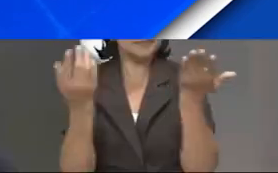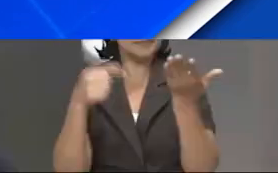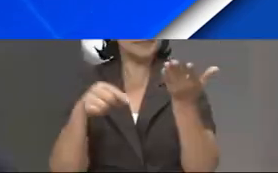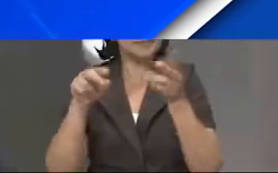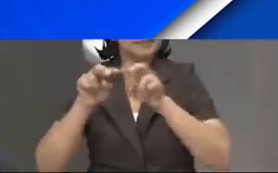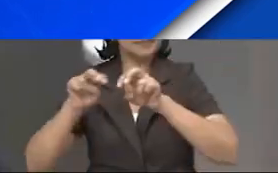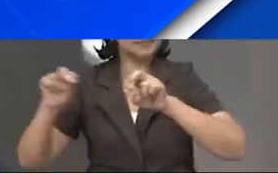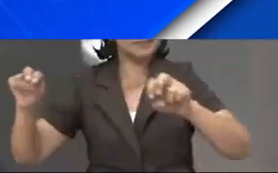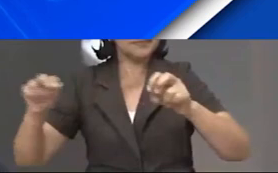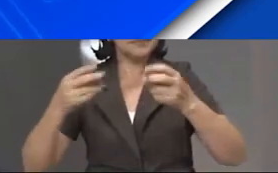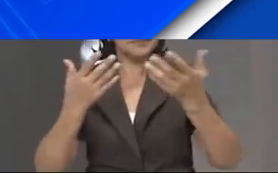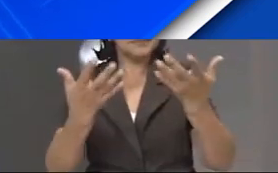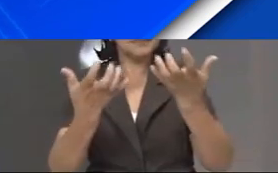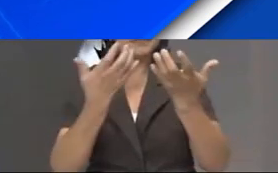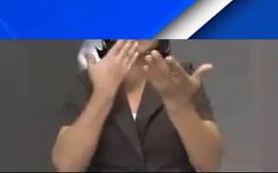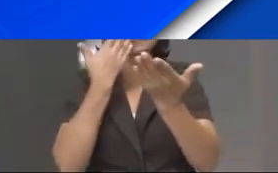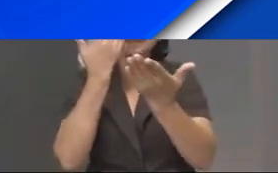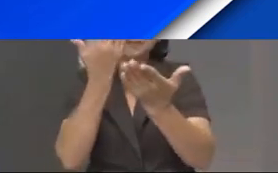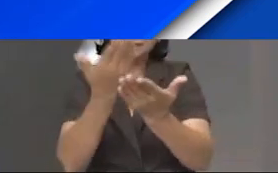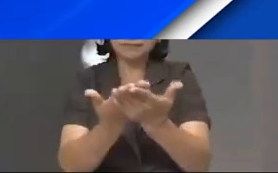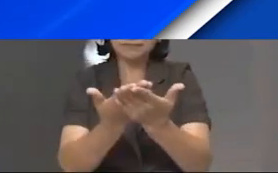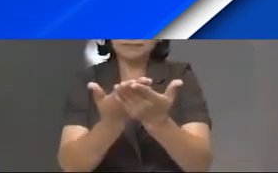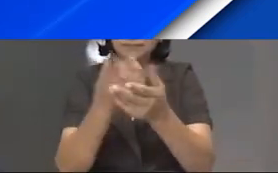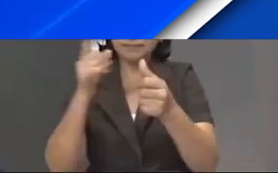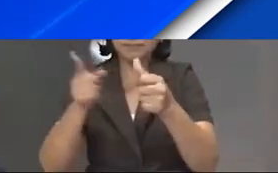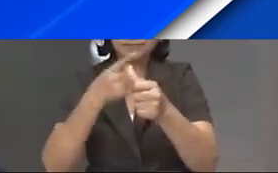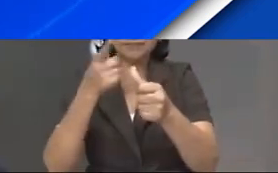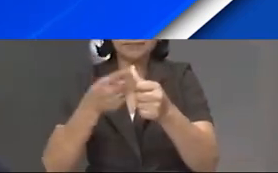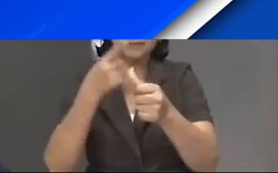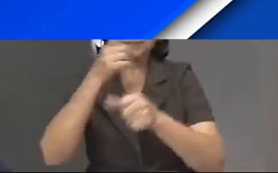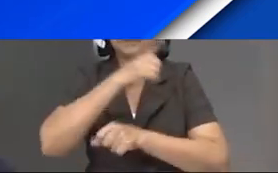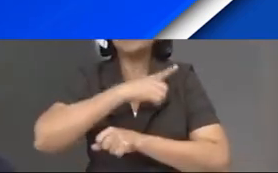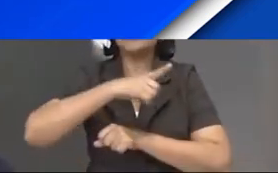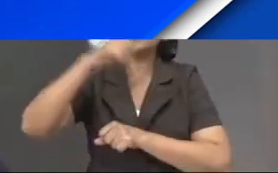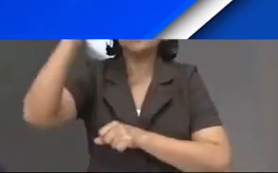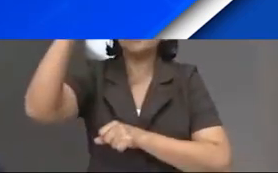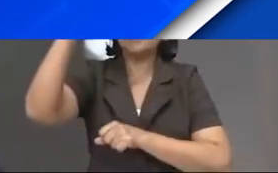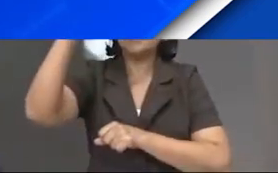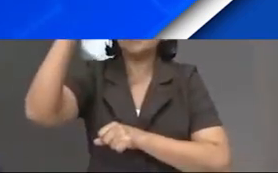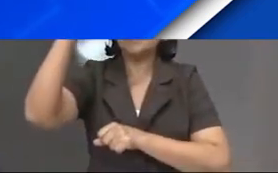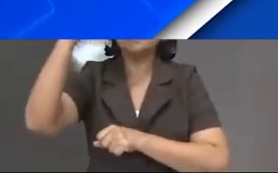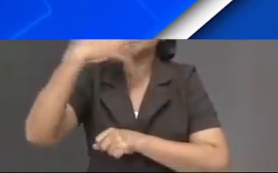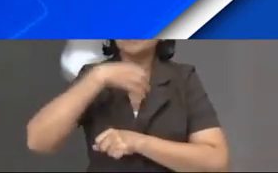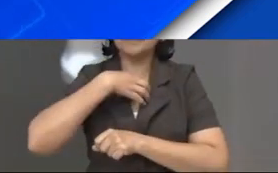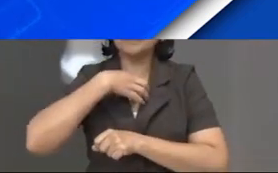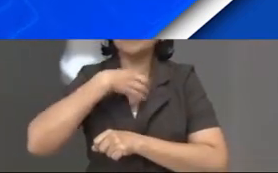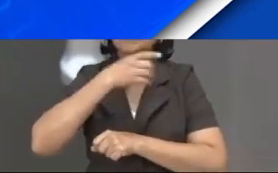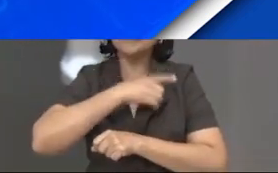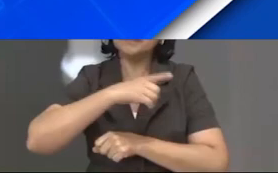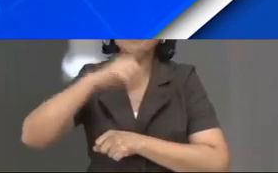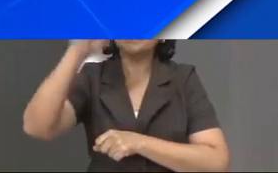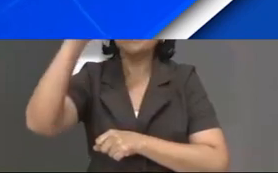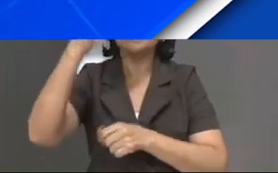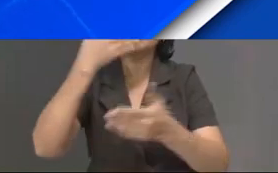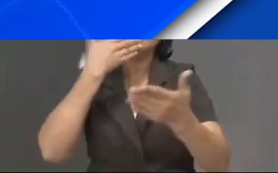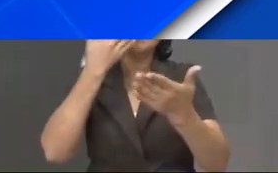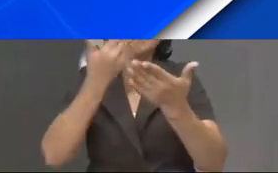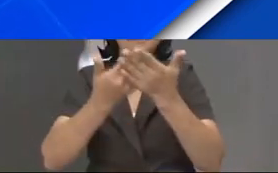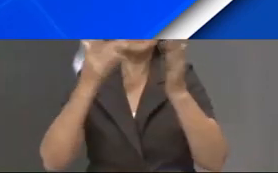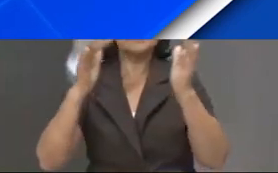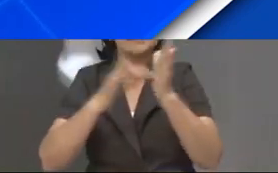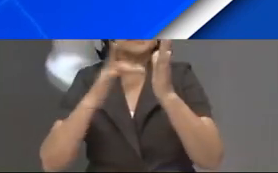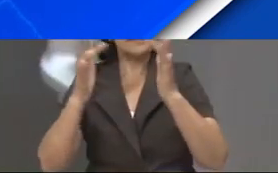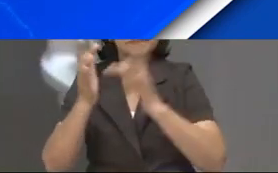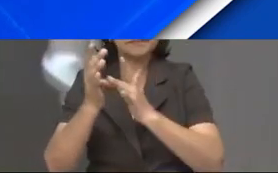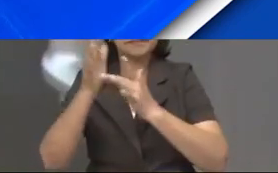país. Quiero agradecer primeramente a Dios nuestro Señor y al Señor